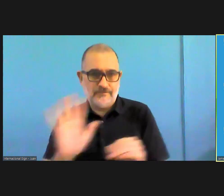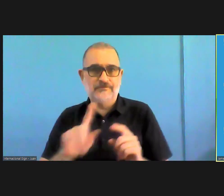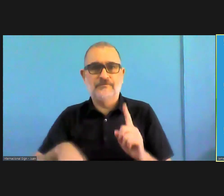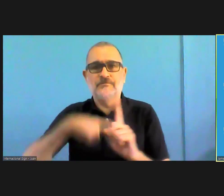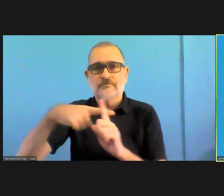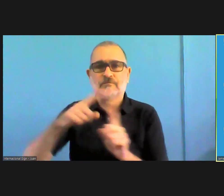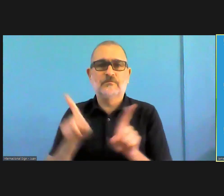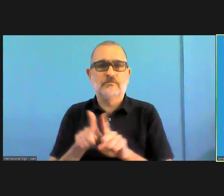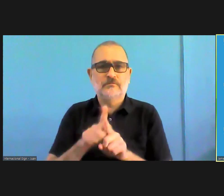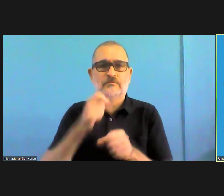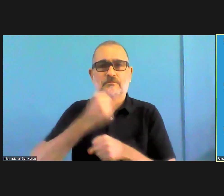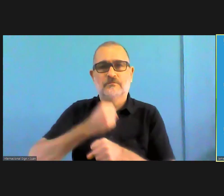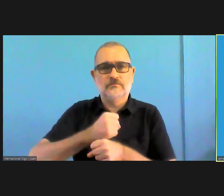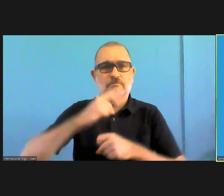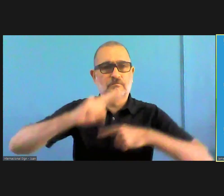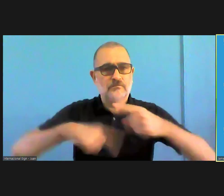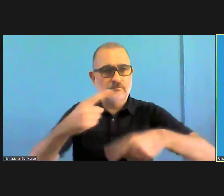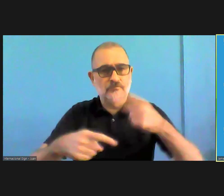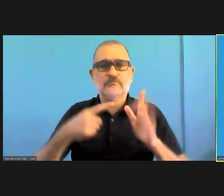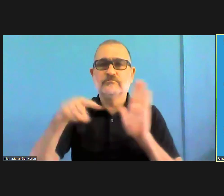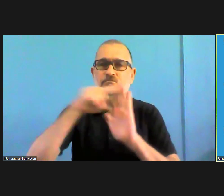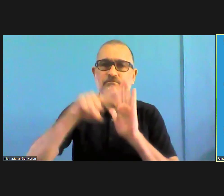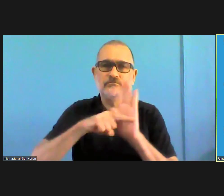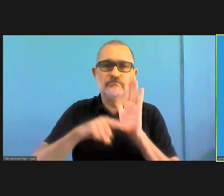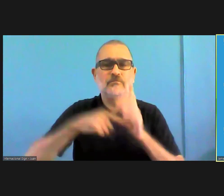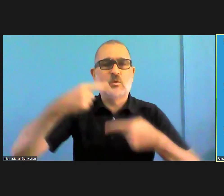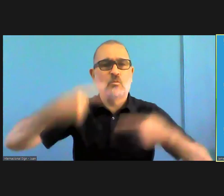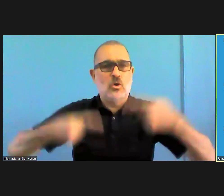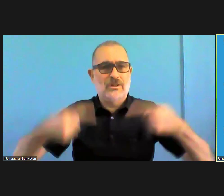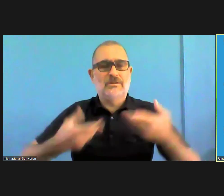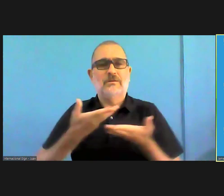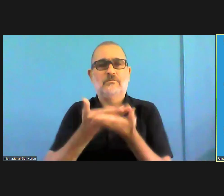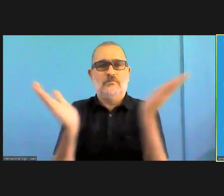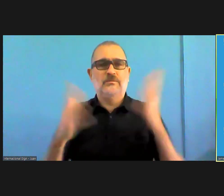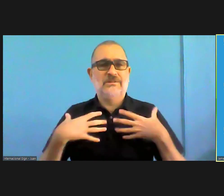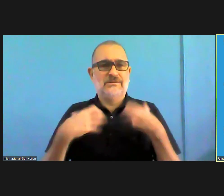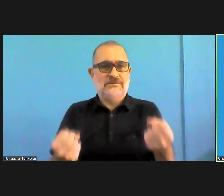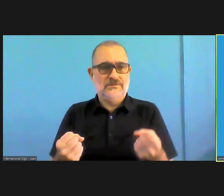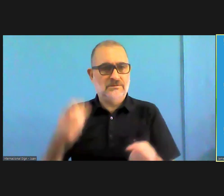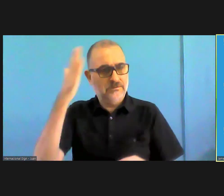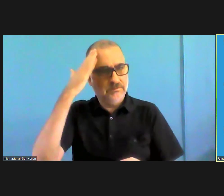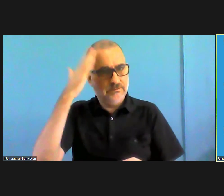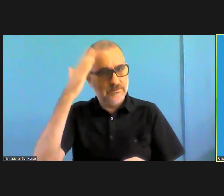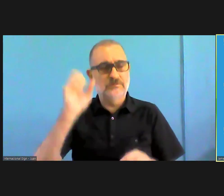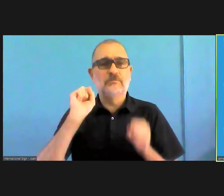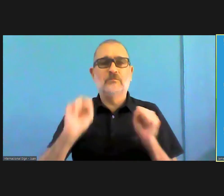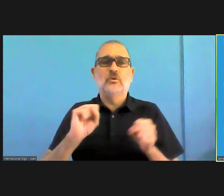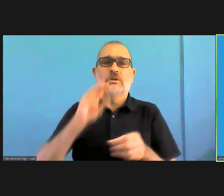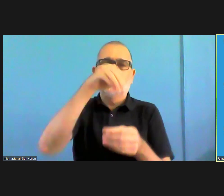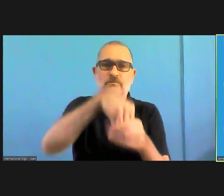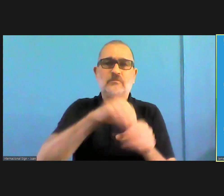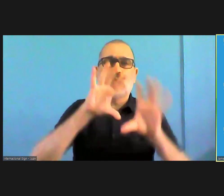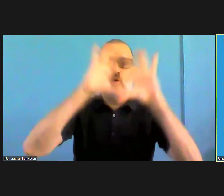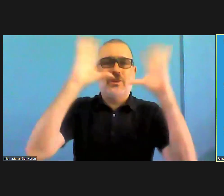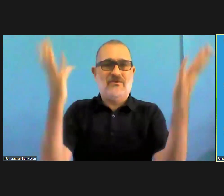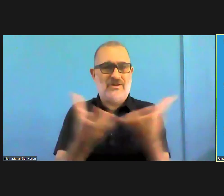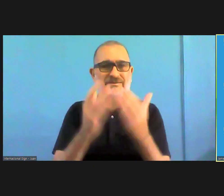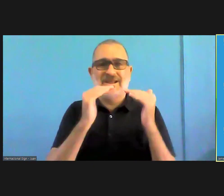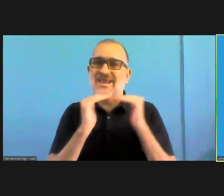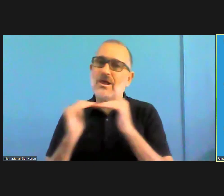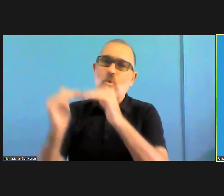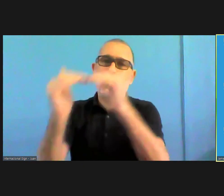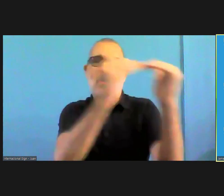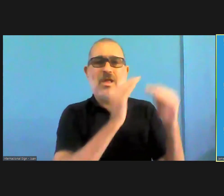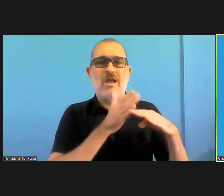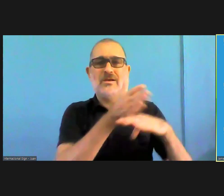como garantizando acceso universal y equitativo a todas las intervenciones de salud pública, que son independientemente si